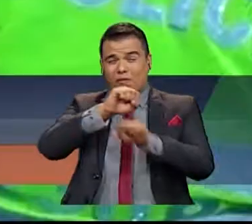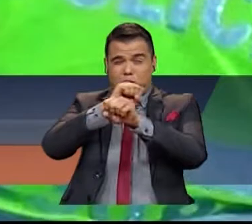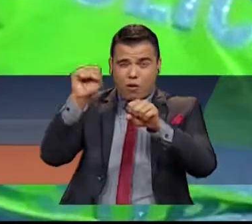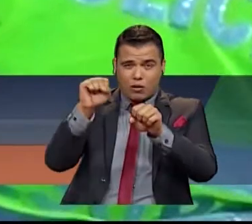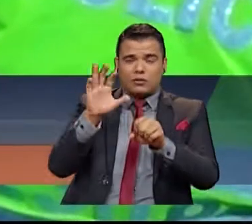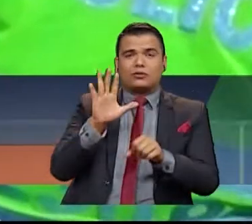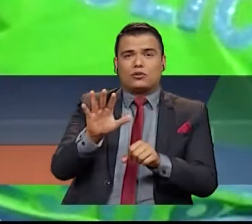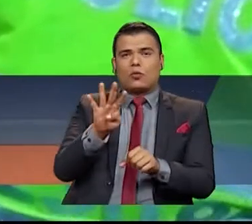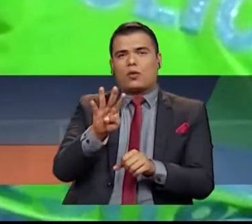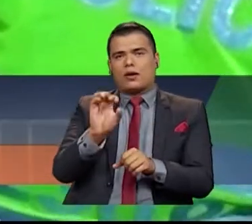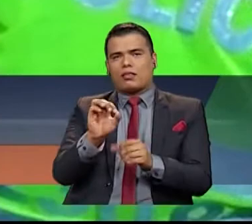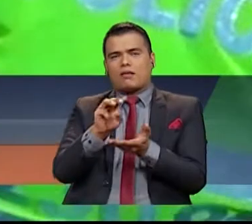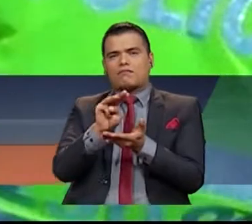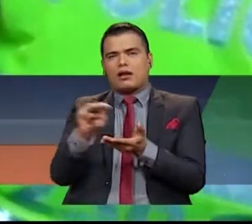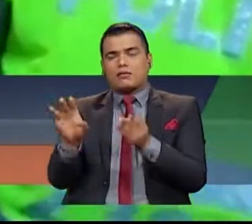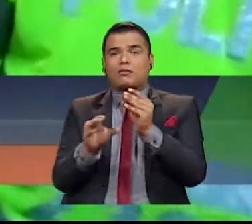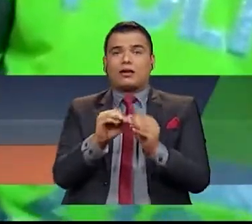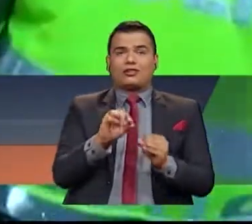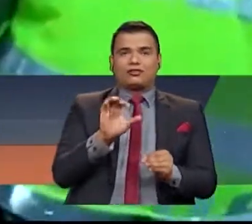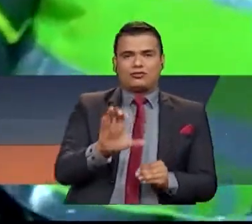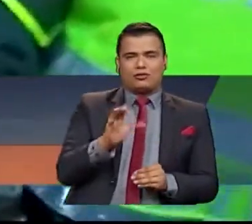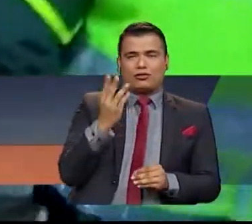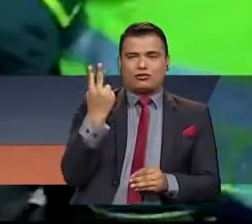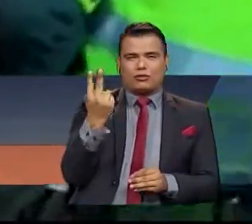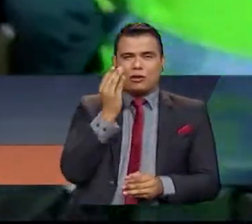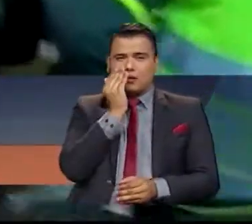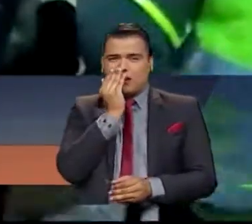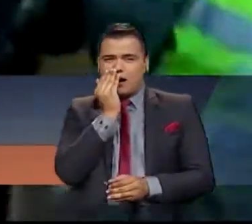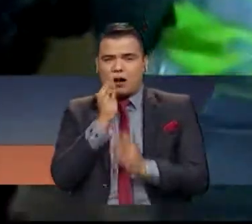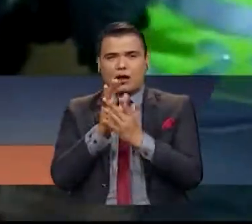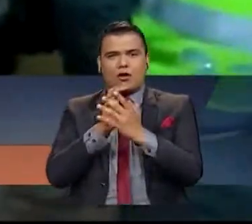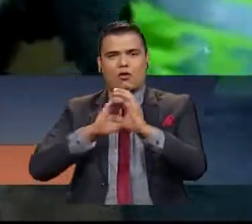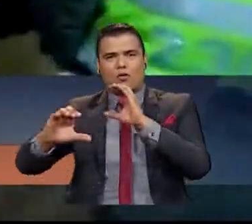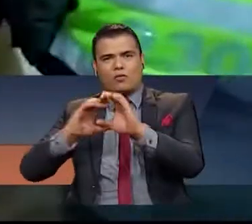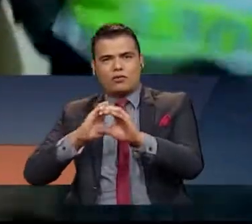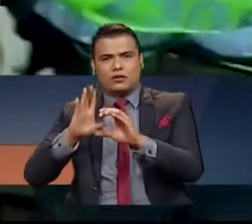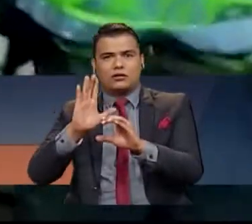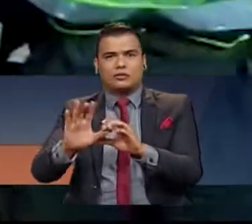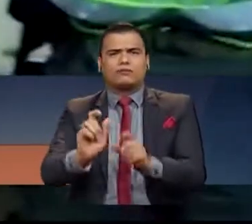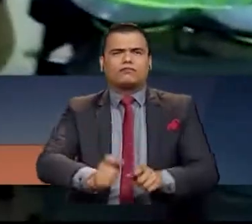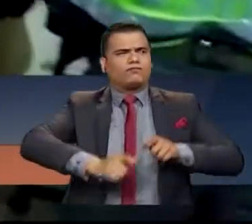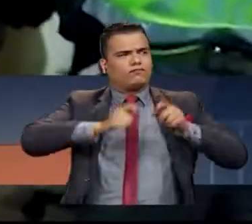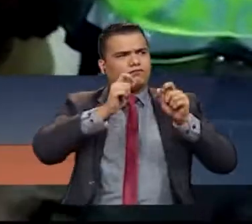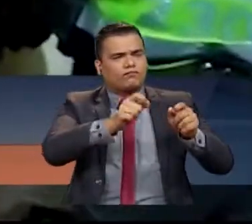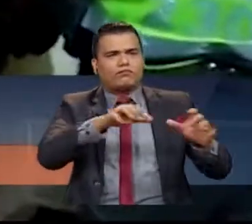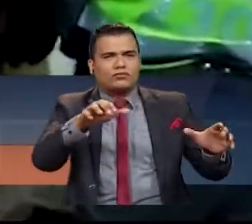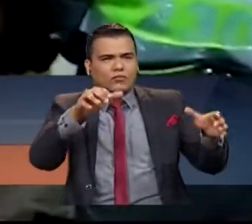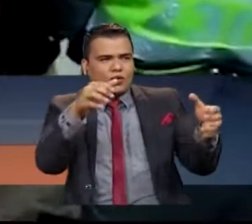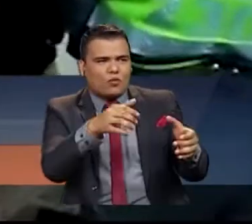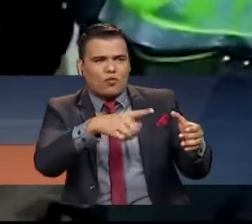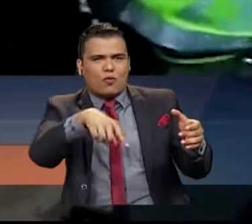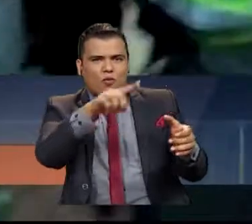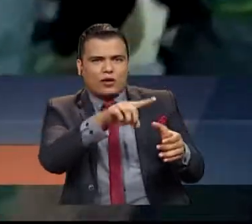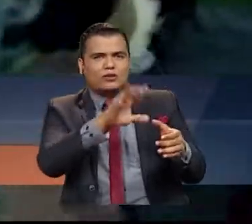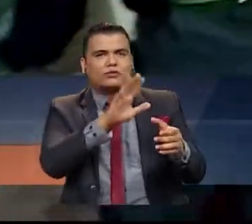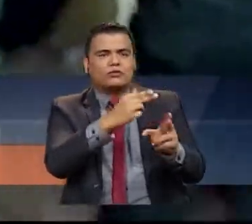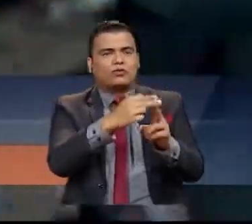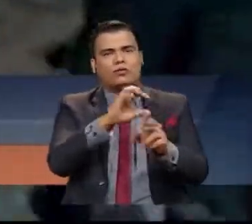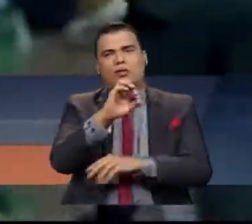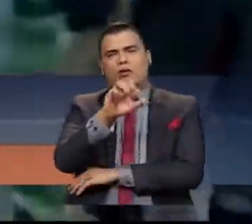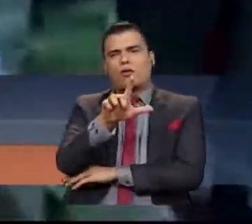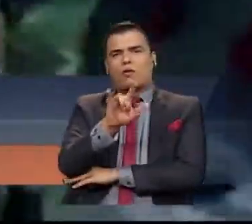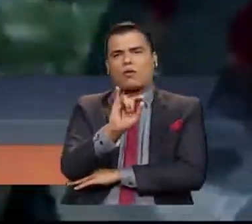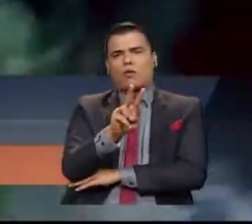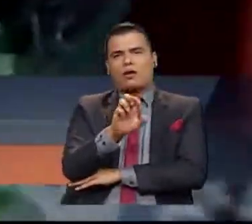radios de comunicación. Según las primeras informaciones, este material sería entregado al GAO residual frente Oliver